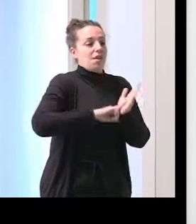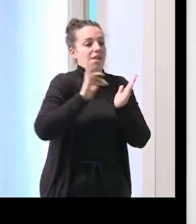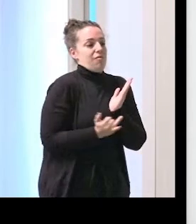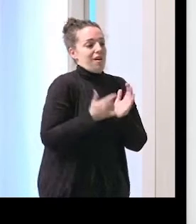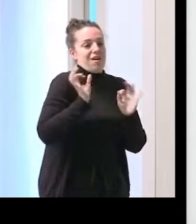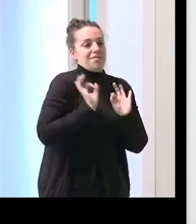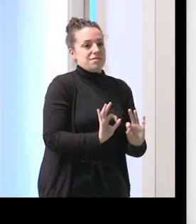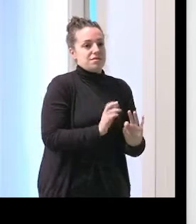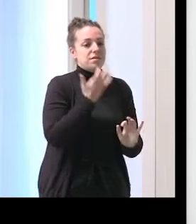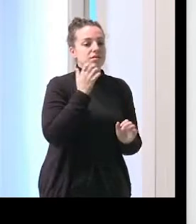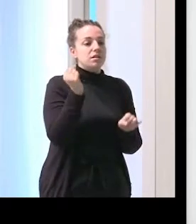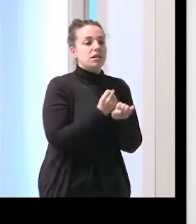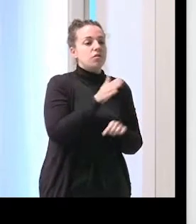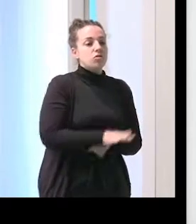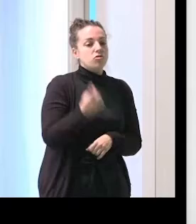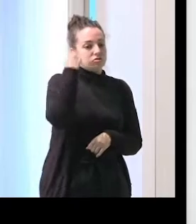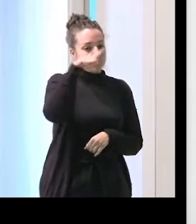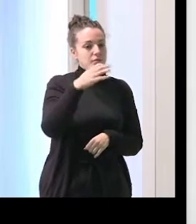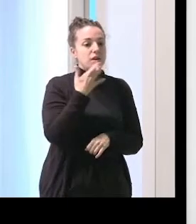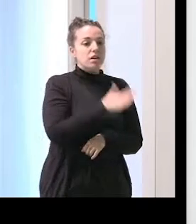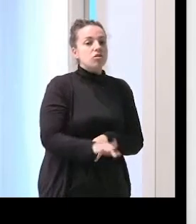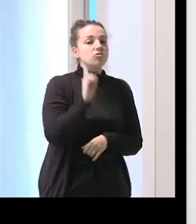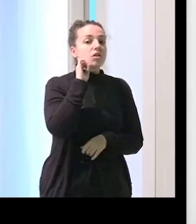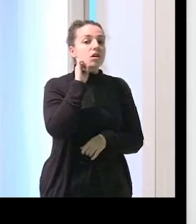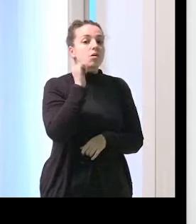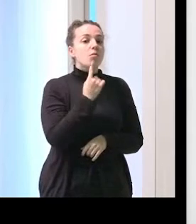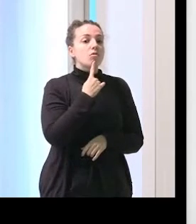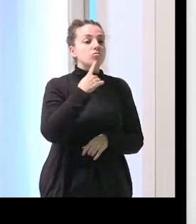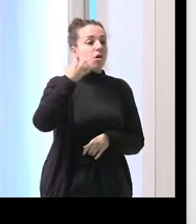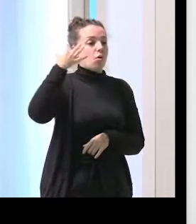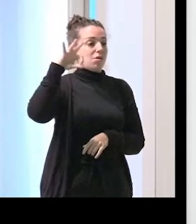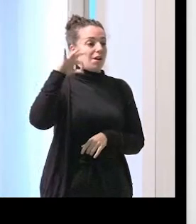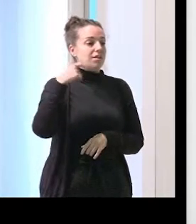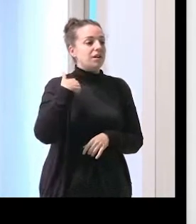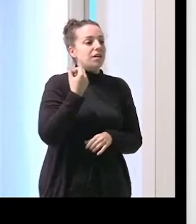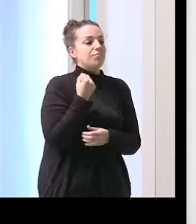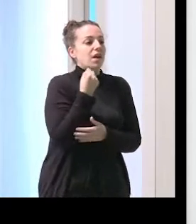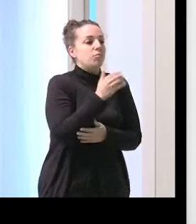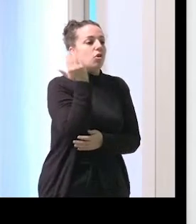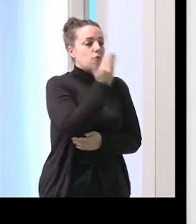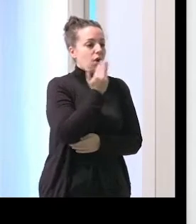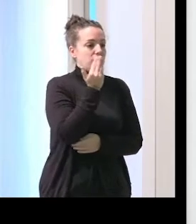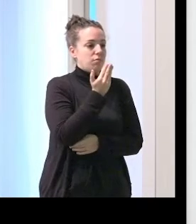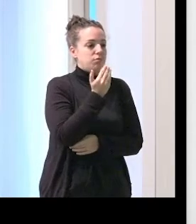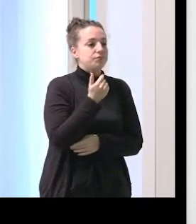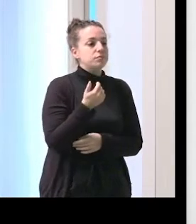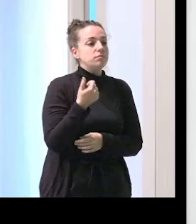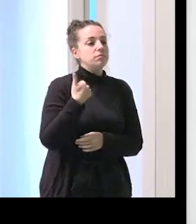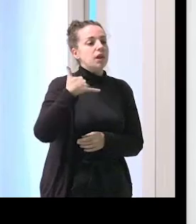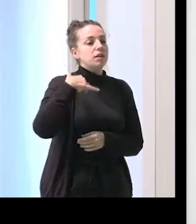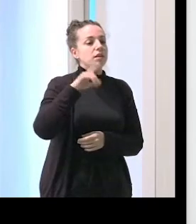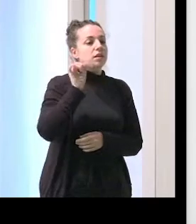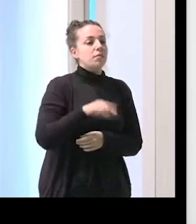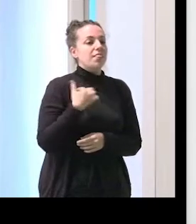niños lo sabe. Los niños con una hipoacusia unilateral tienen 4 veces más probabilidades de necesitar apoyo educativo y 2 veces más de